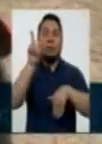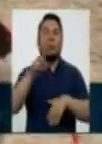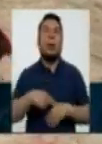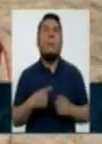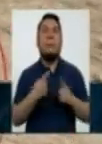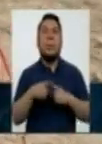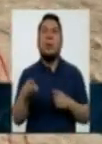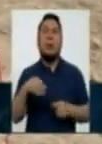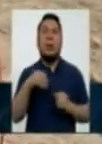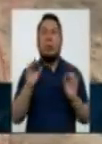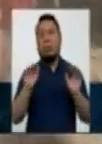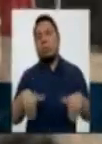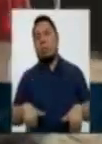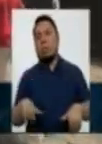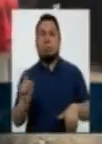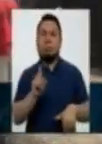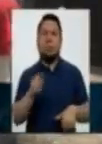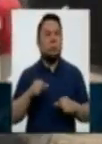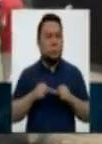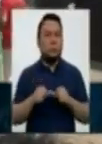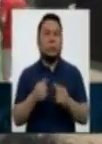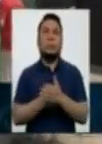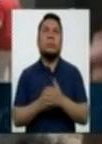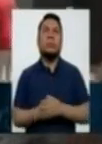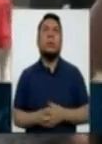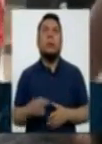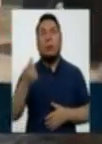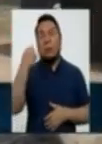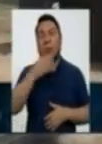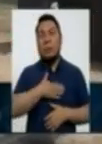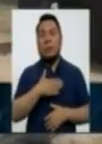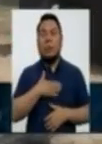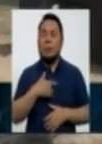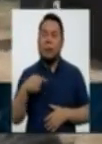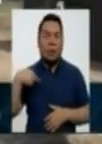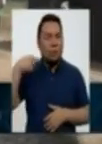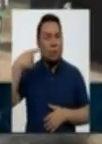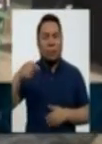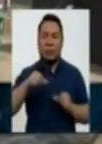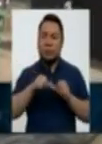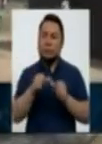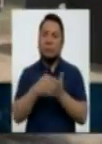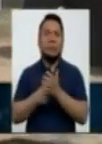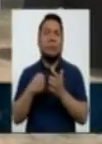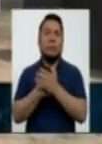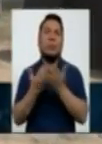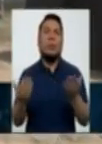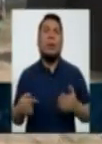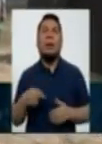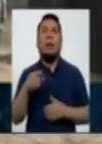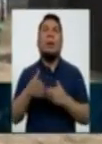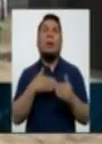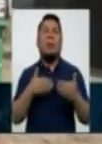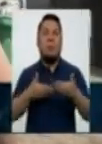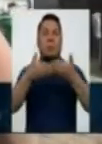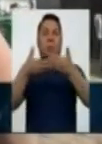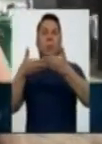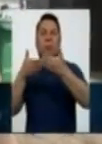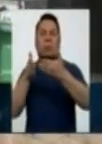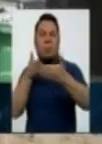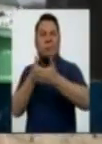de luchar. Para mí los límites y los retos es diario de la vida, ¿no? Y esos obstáculos uno hay que